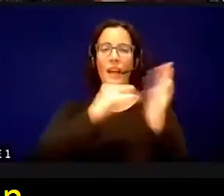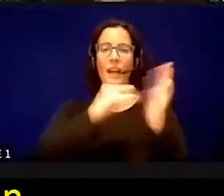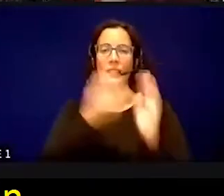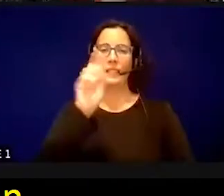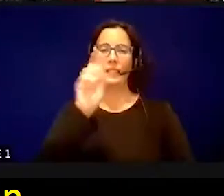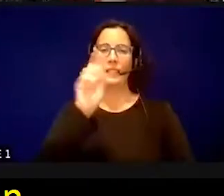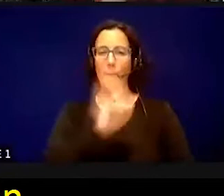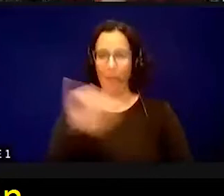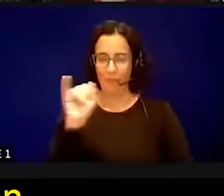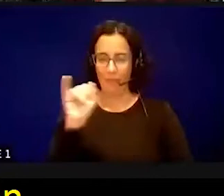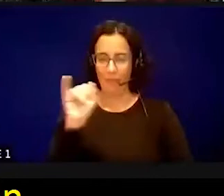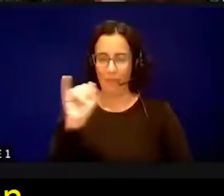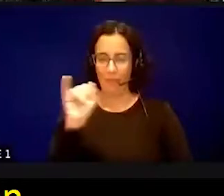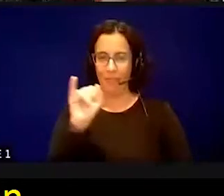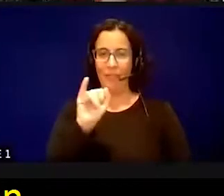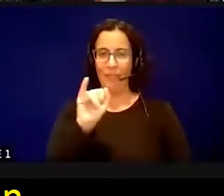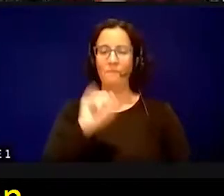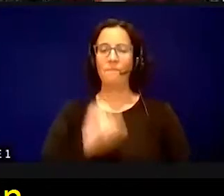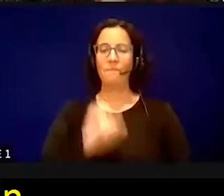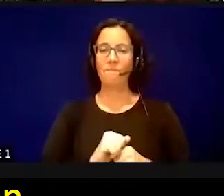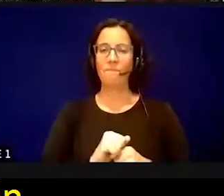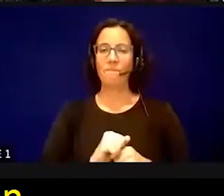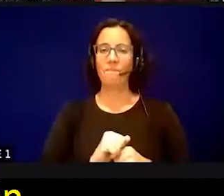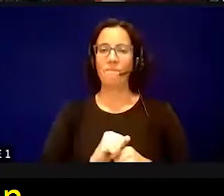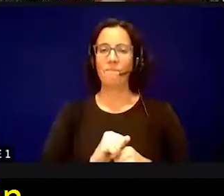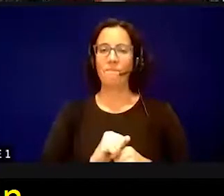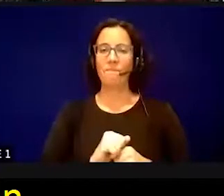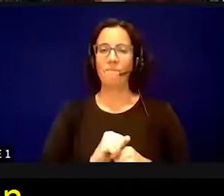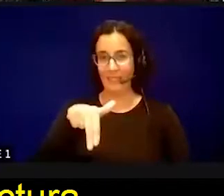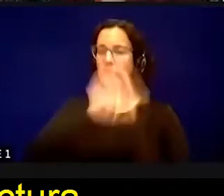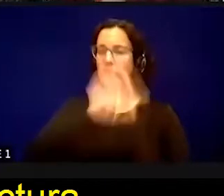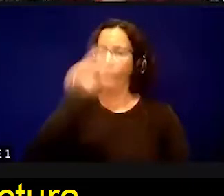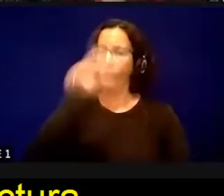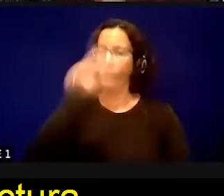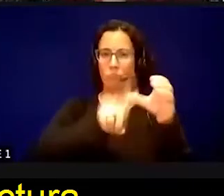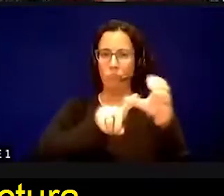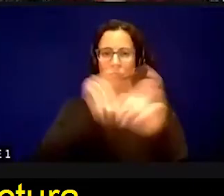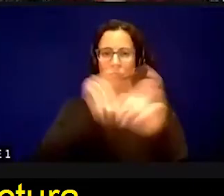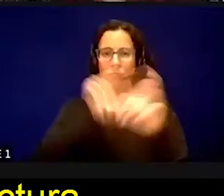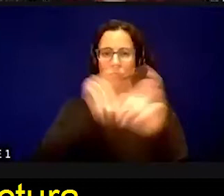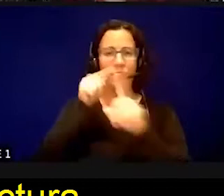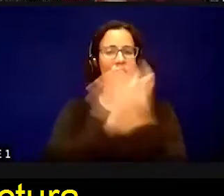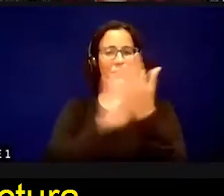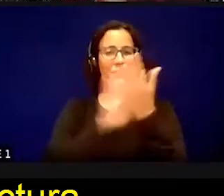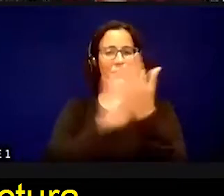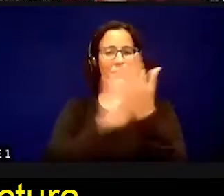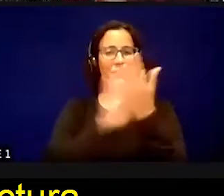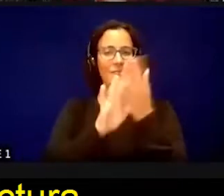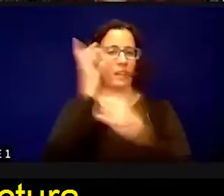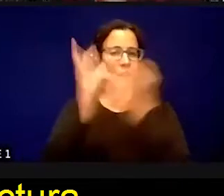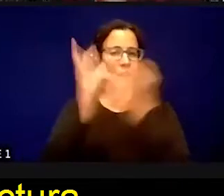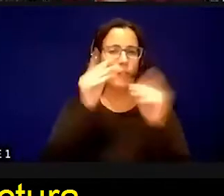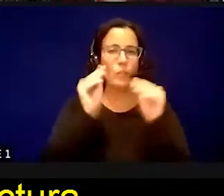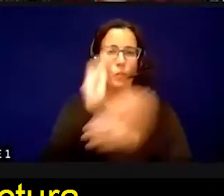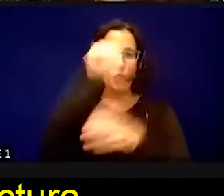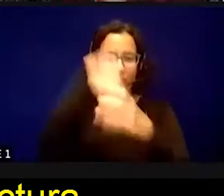con nosotros, Paz Martín, que está con nosotros también para hablar de toda su actividad en el mundo de la arquitectura, en el mundo